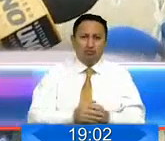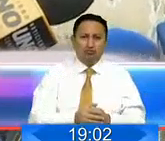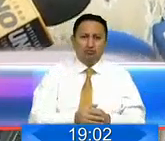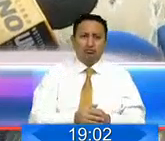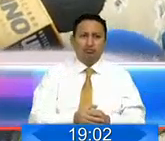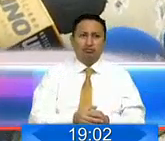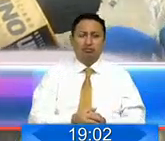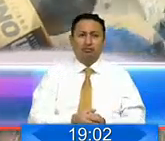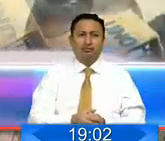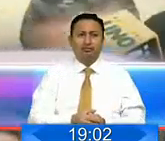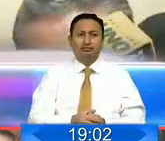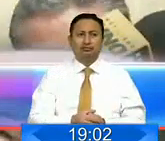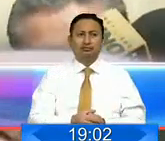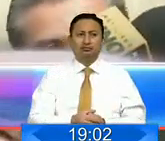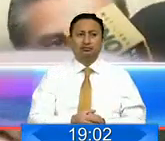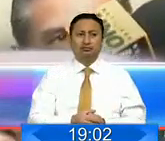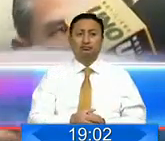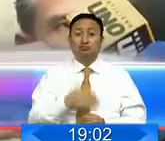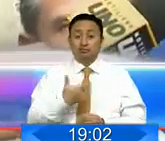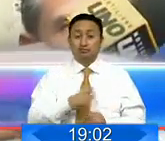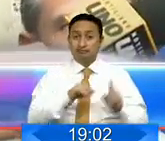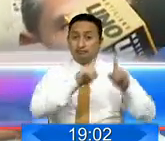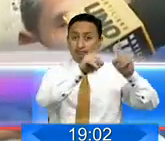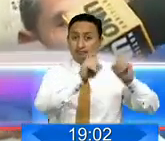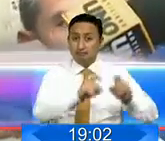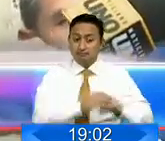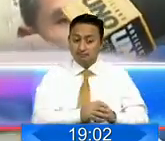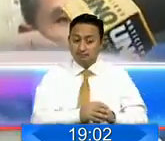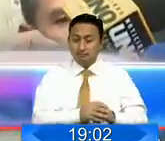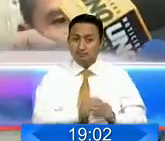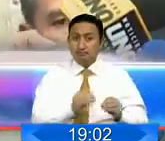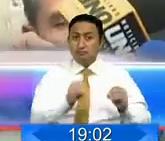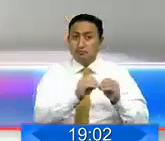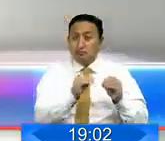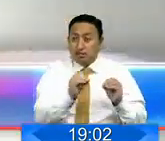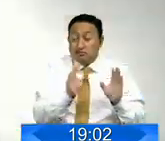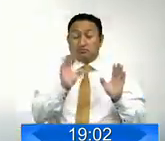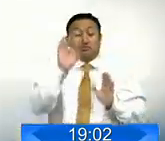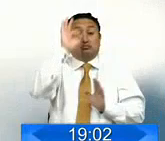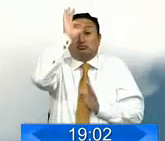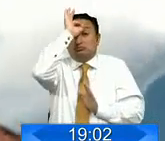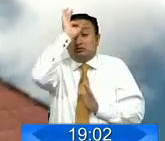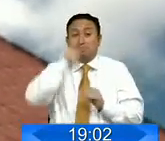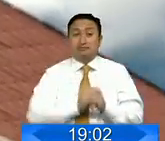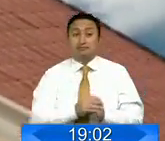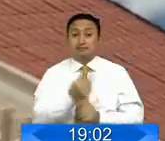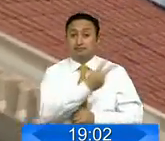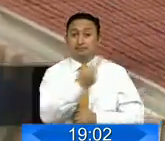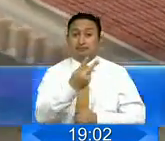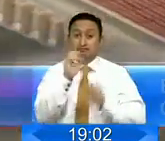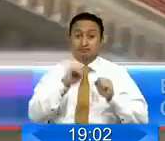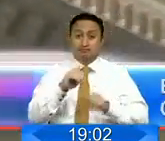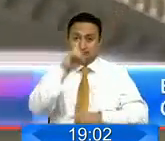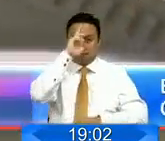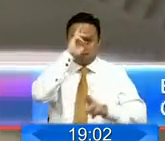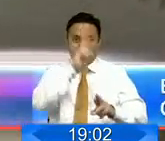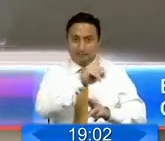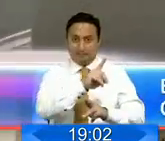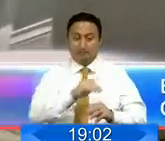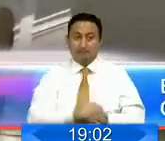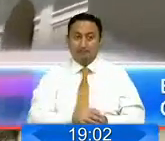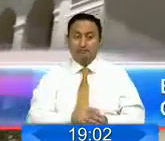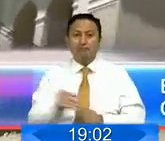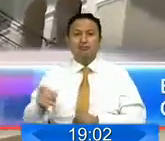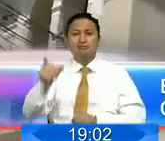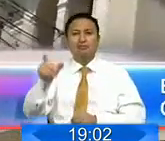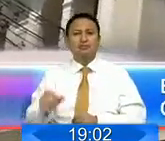del detenido Ola Vini. Por lo menos le han preguntado, más información no tengo de eso. Suecia y Ecuador mantienen activa la vía diplomática para analizar la